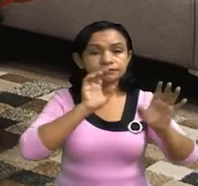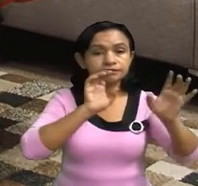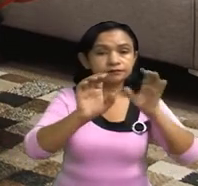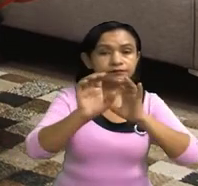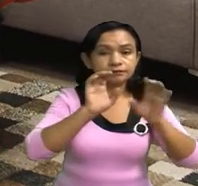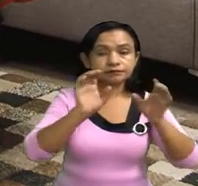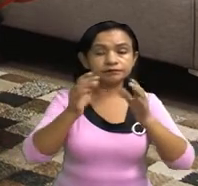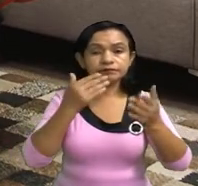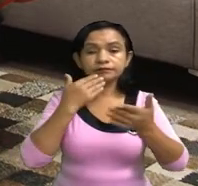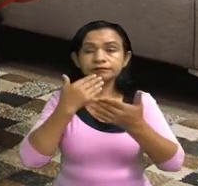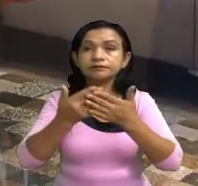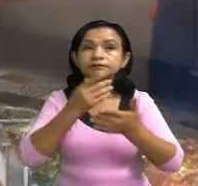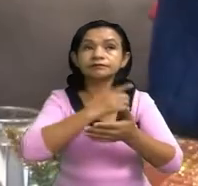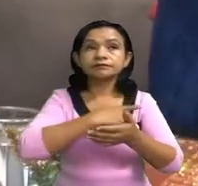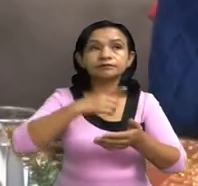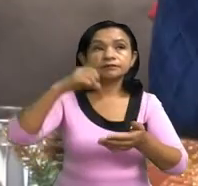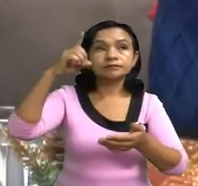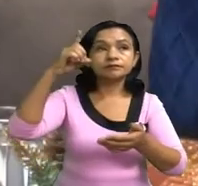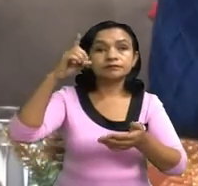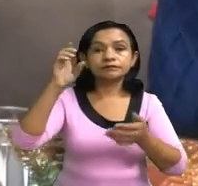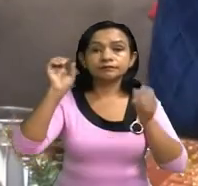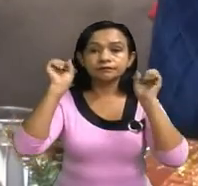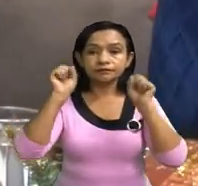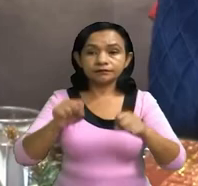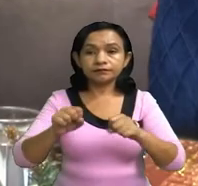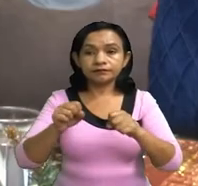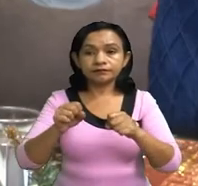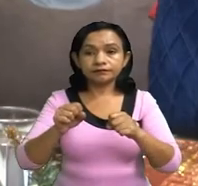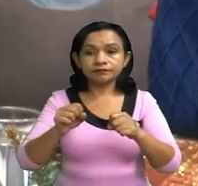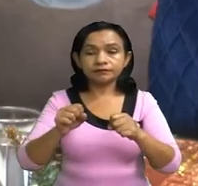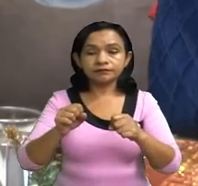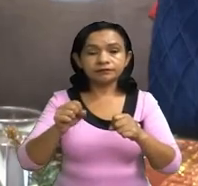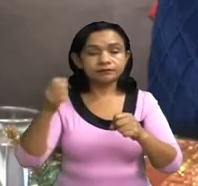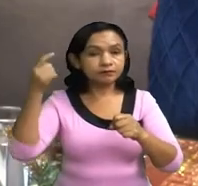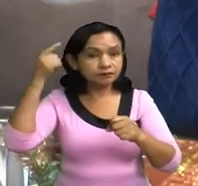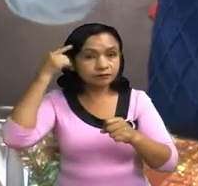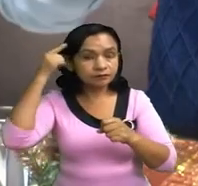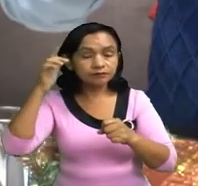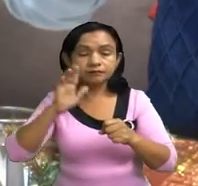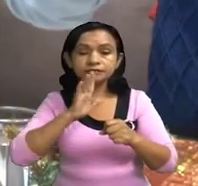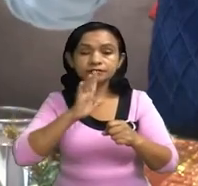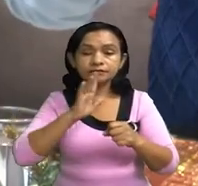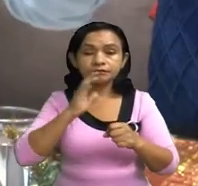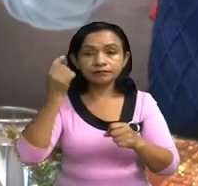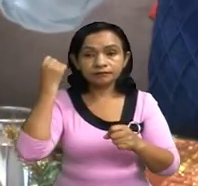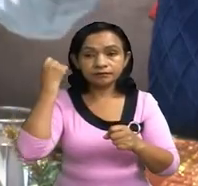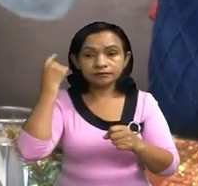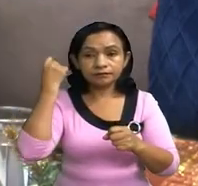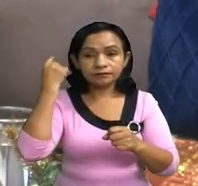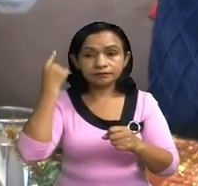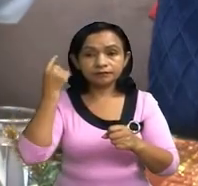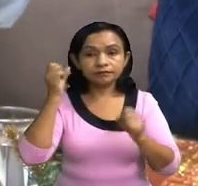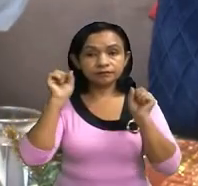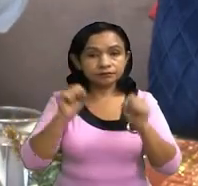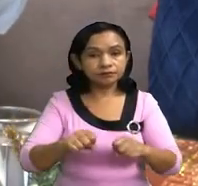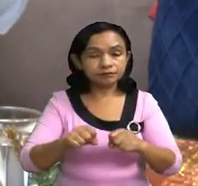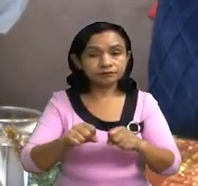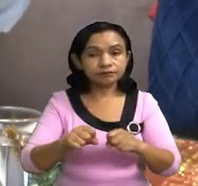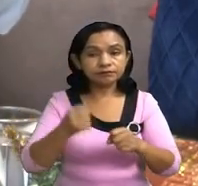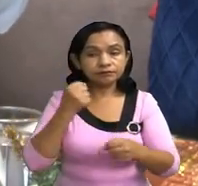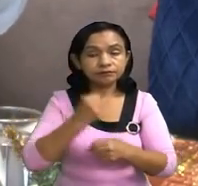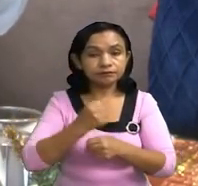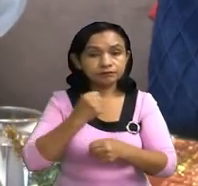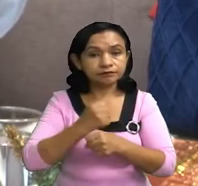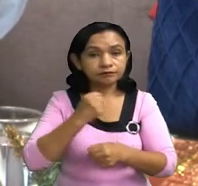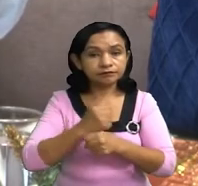porque gracias a Dios, pues, me dio capacidad de discernimiento, de entendimiento, pero para